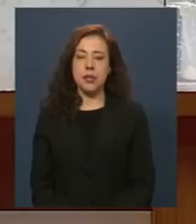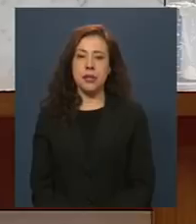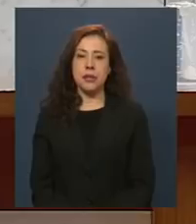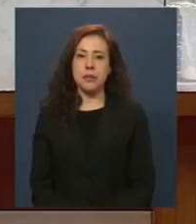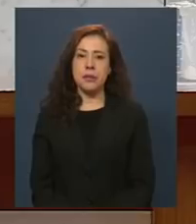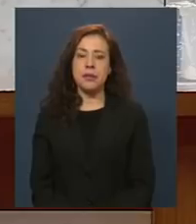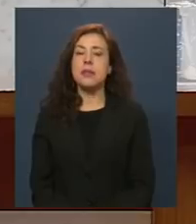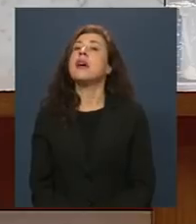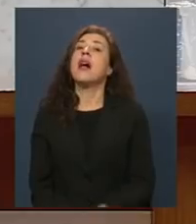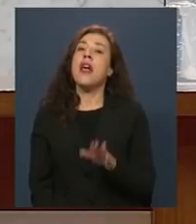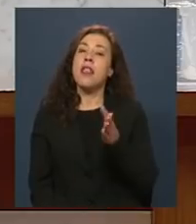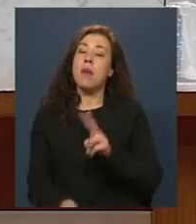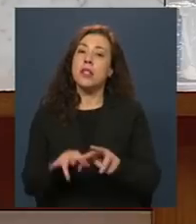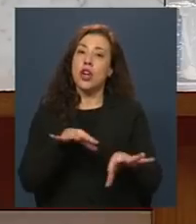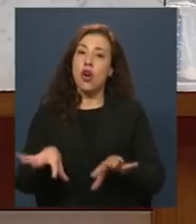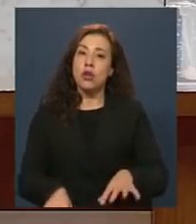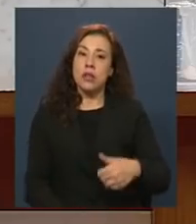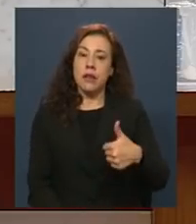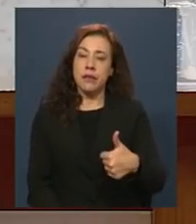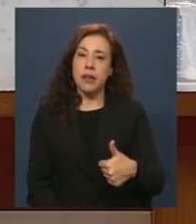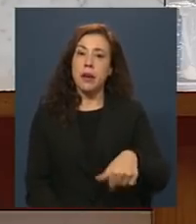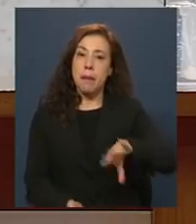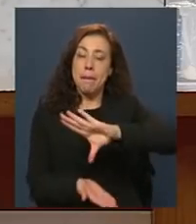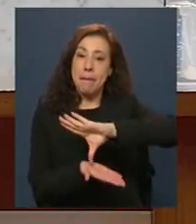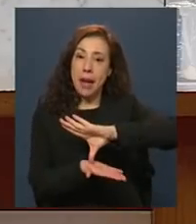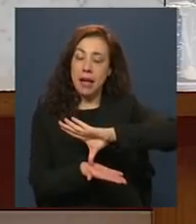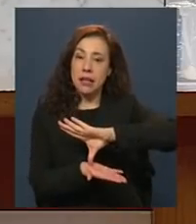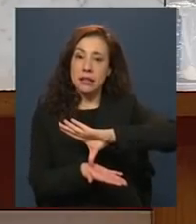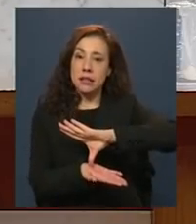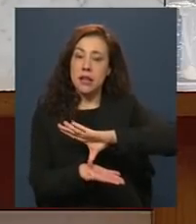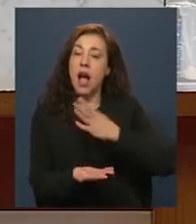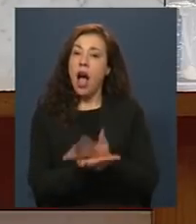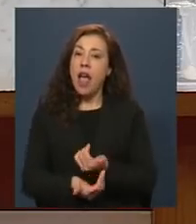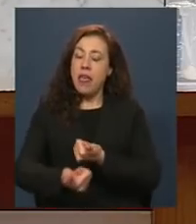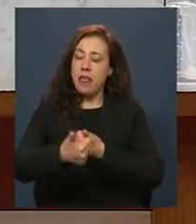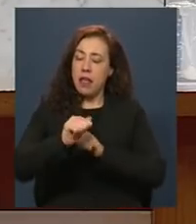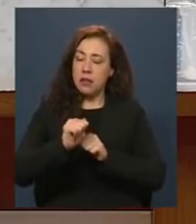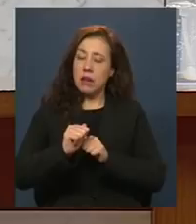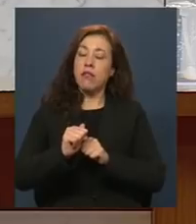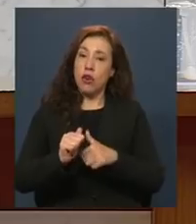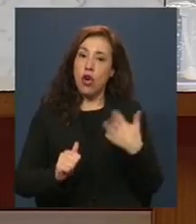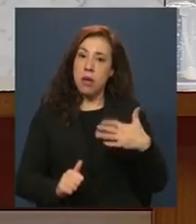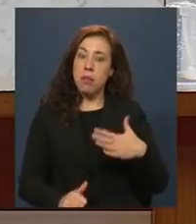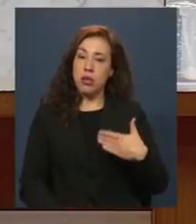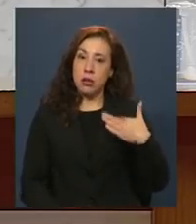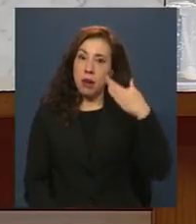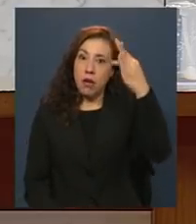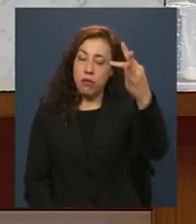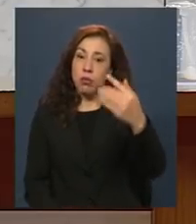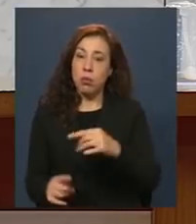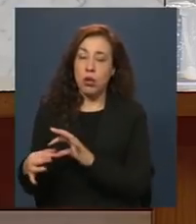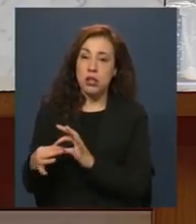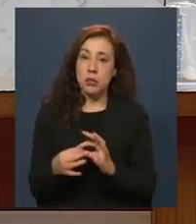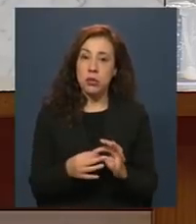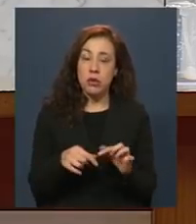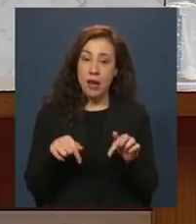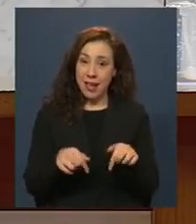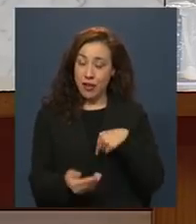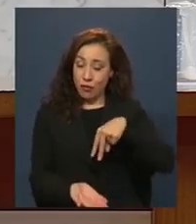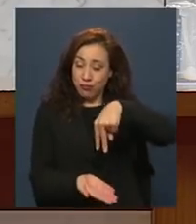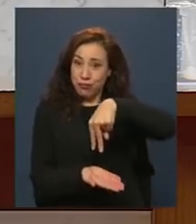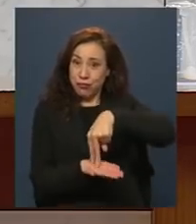Tenemos que hacer las cosas bien. Como país tenemos desafíos grandes por delante. Por eso, desde esta testera